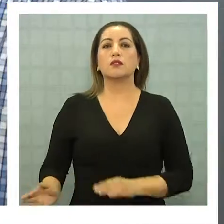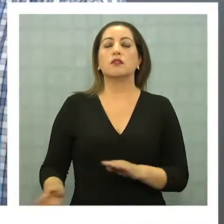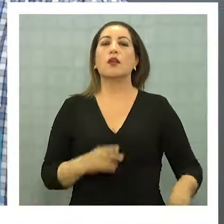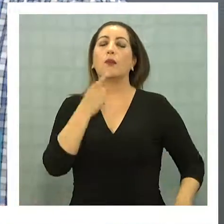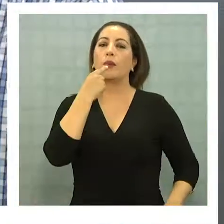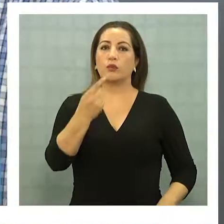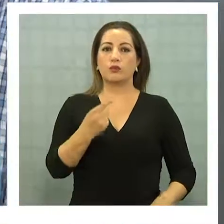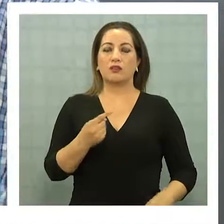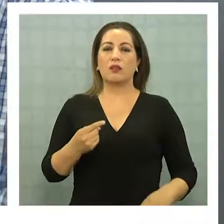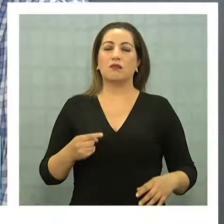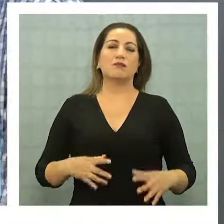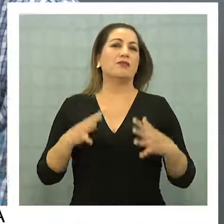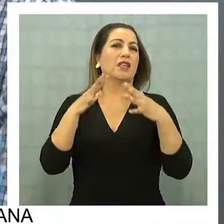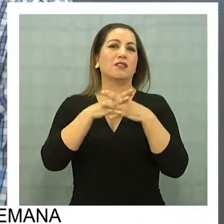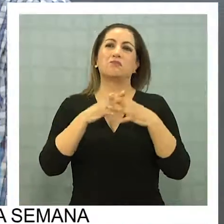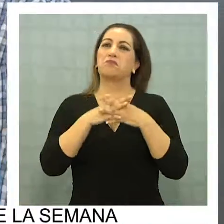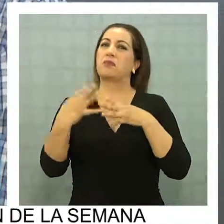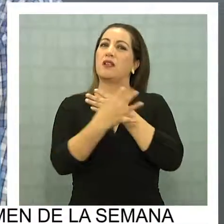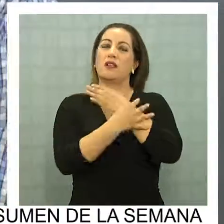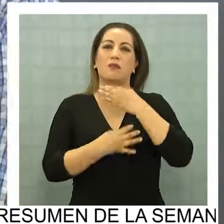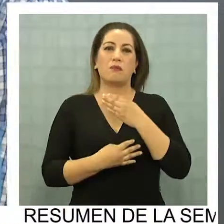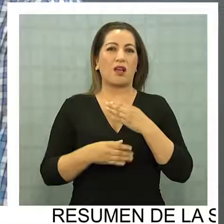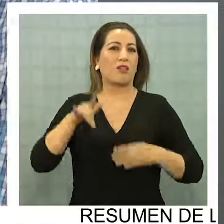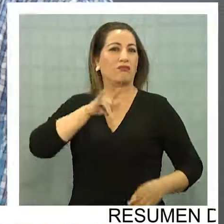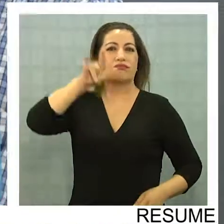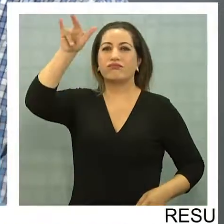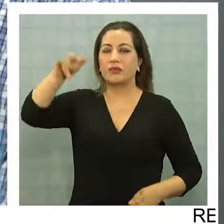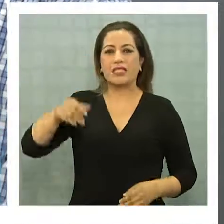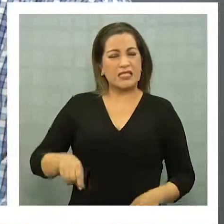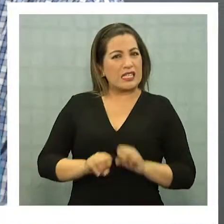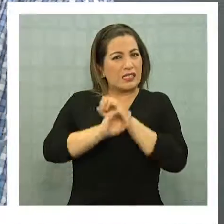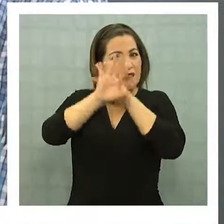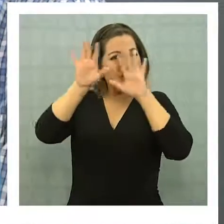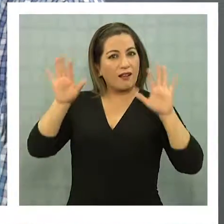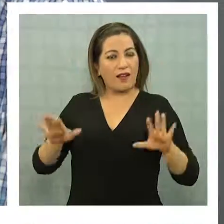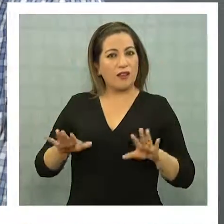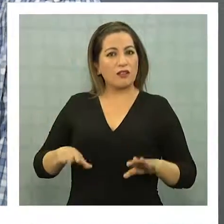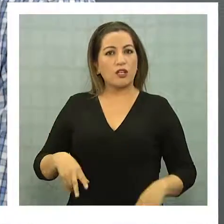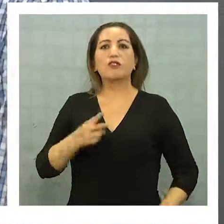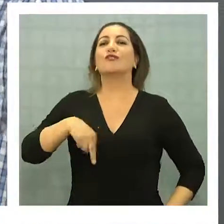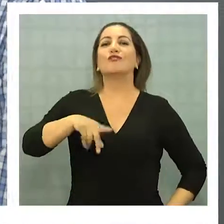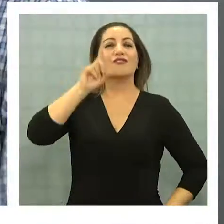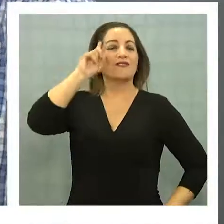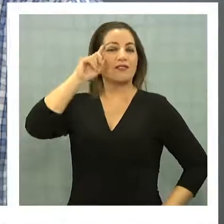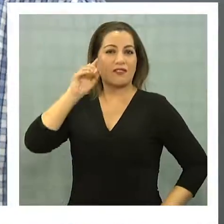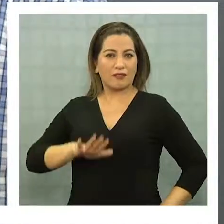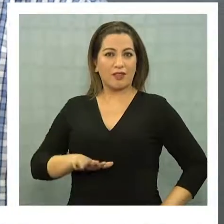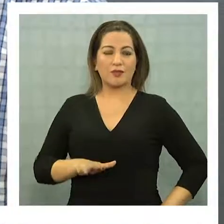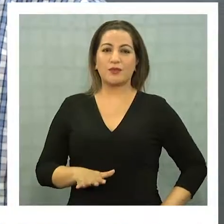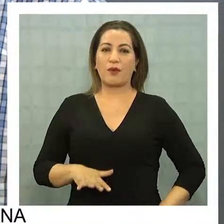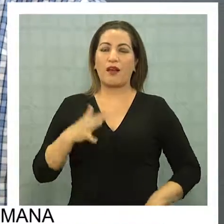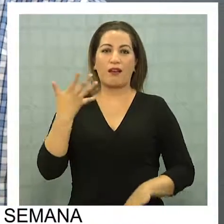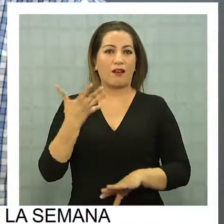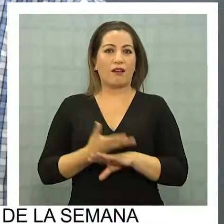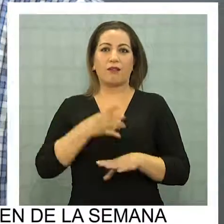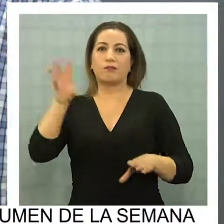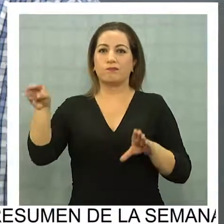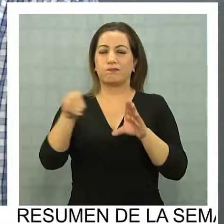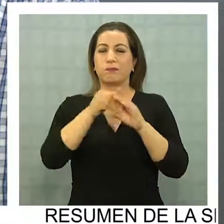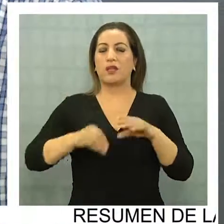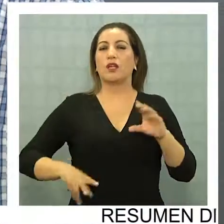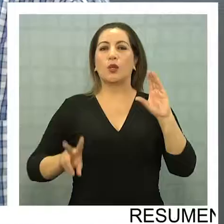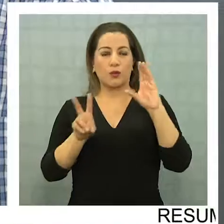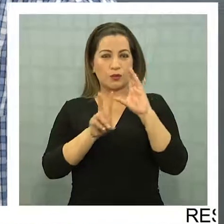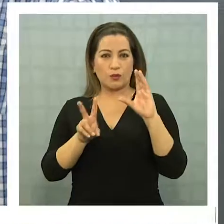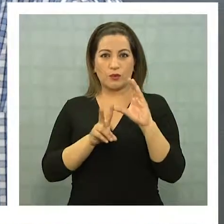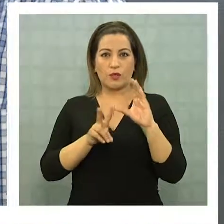Fuerzas Armadas de este país tienen clara, digamos, esa posición también? Sabemos, ¿cierto?, que se han incluido los currículum